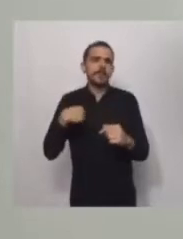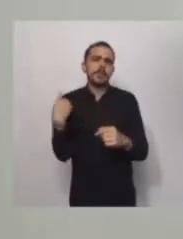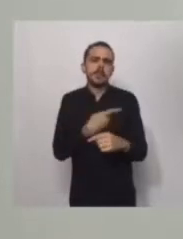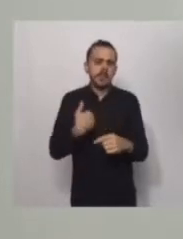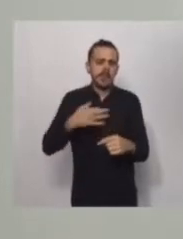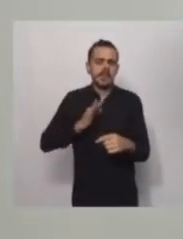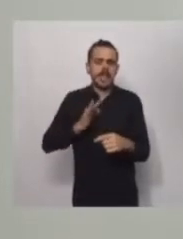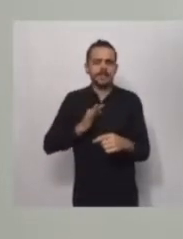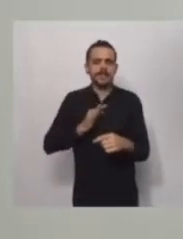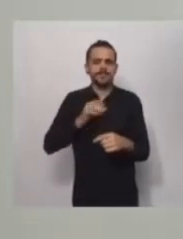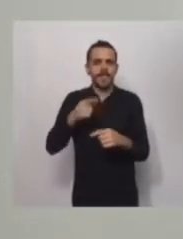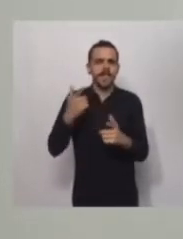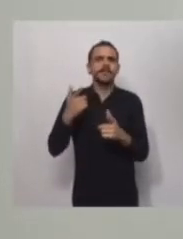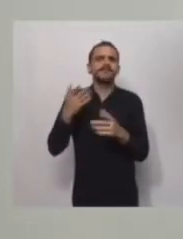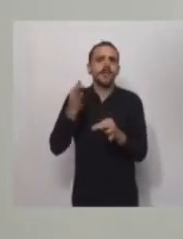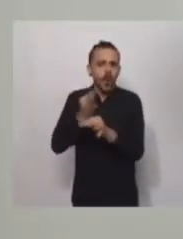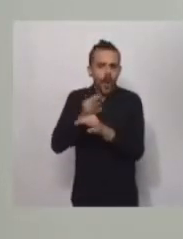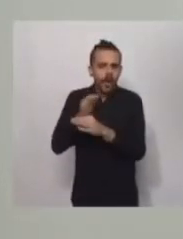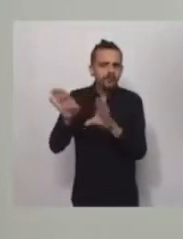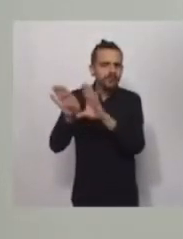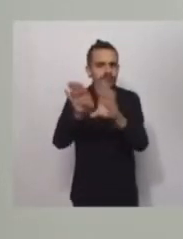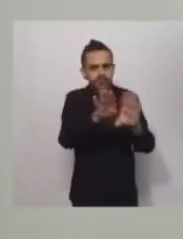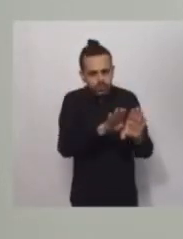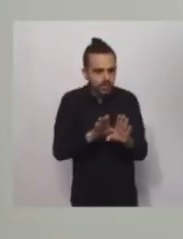el ingreso bruto, su impuesto, y bueno, no sabe a dónde